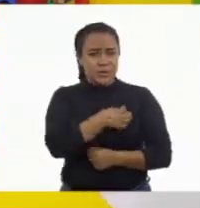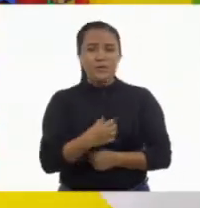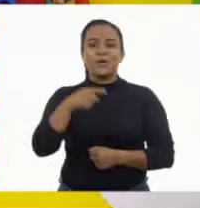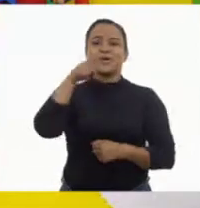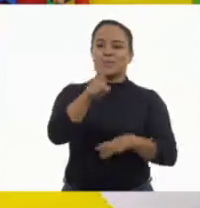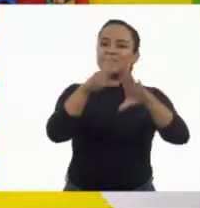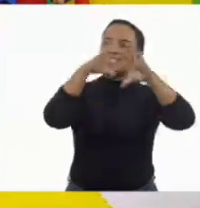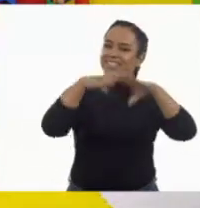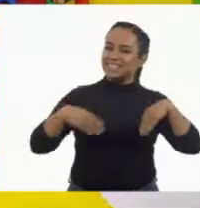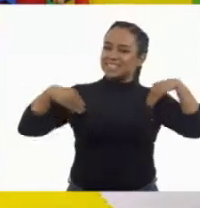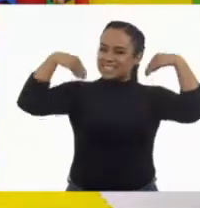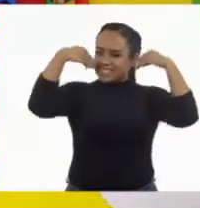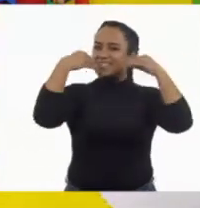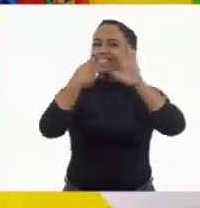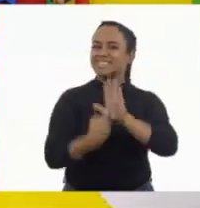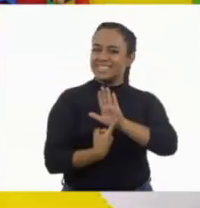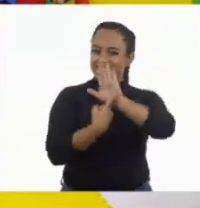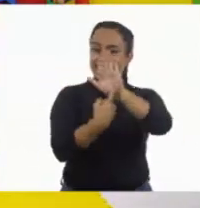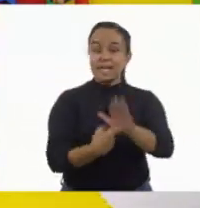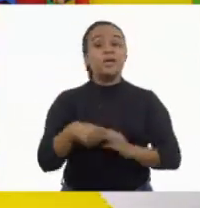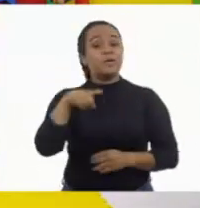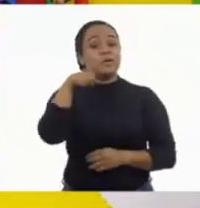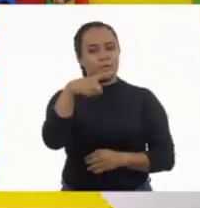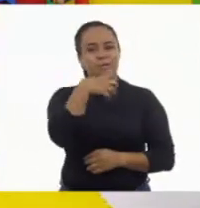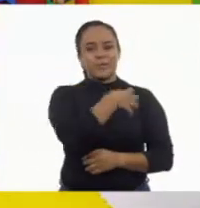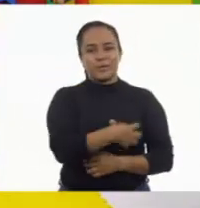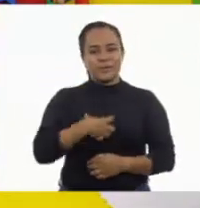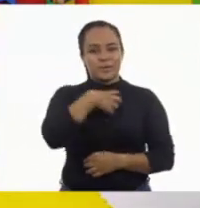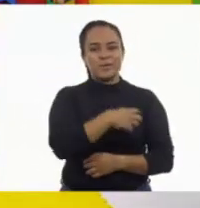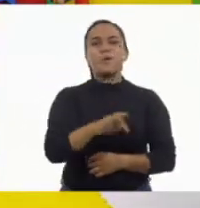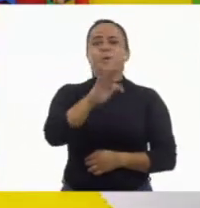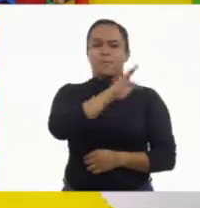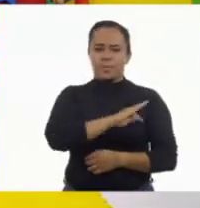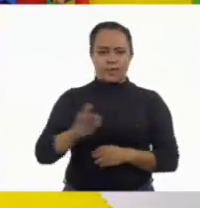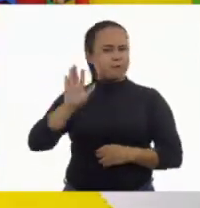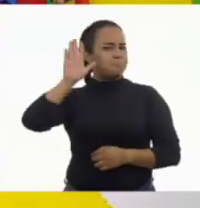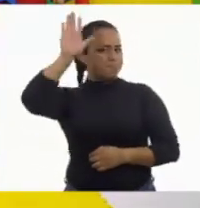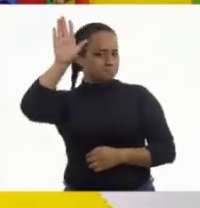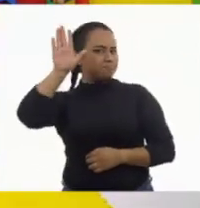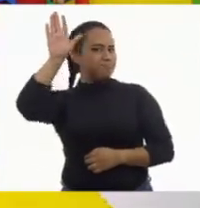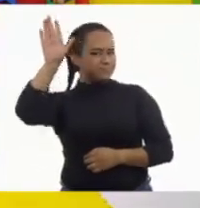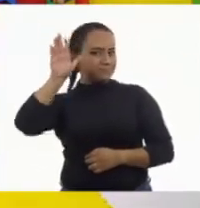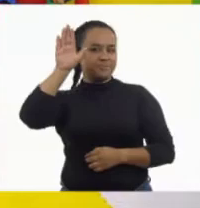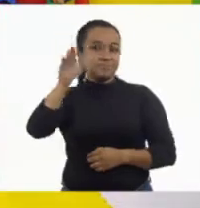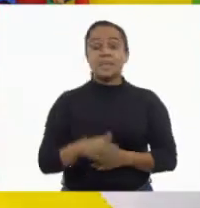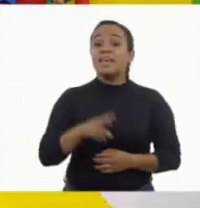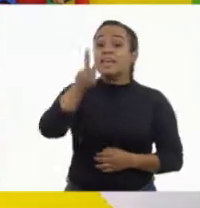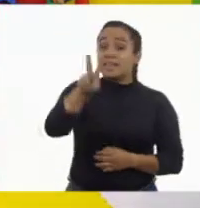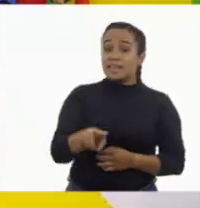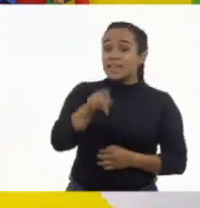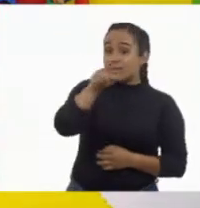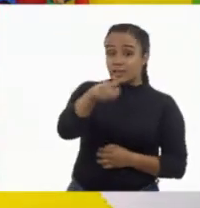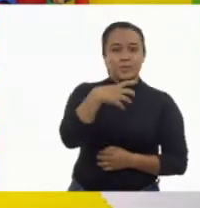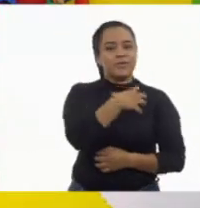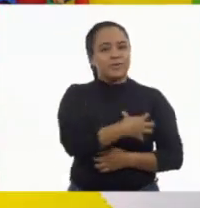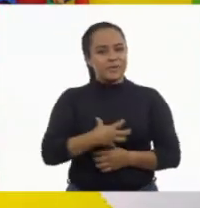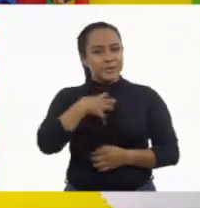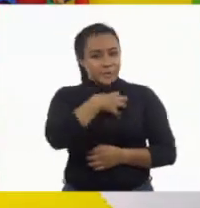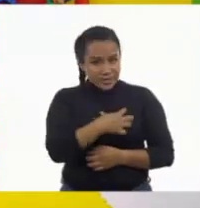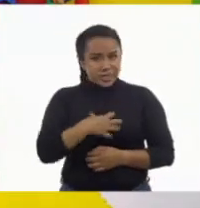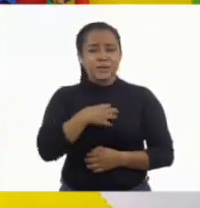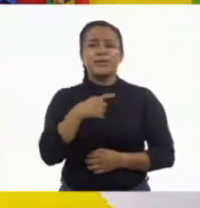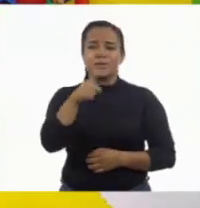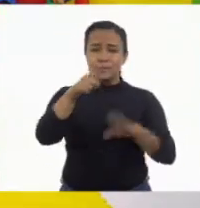tu sonrisa es el reflejo. Estás contento y lo sabes, levanta la mano. Si en verdad estás contento,